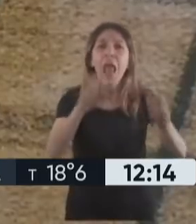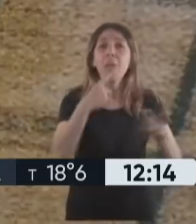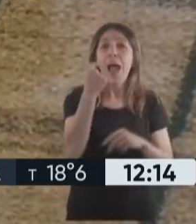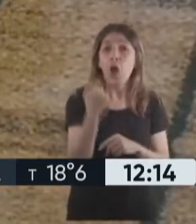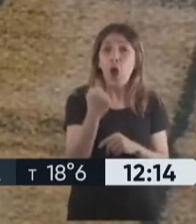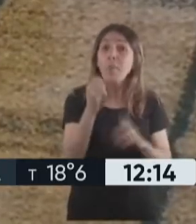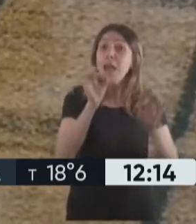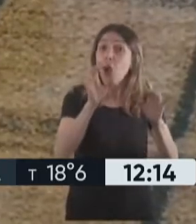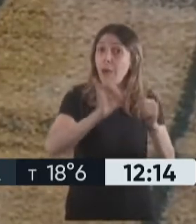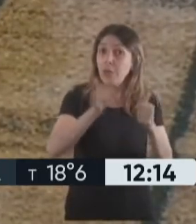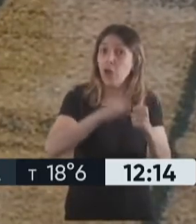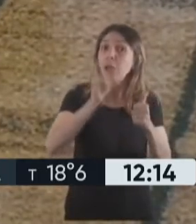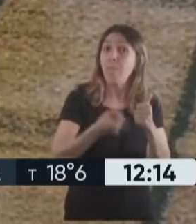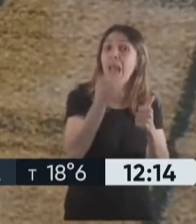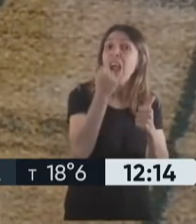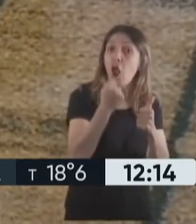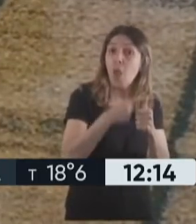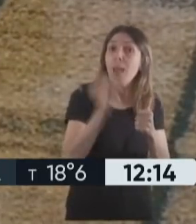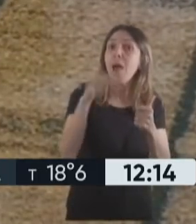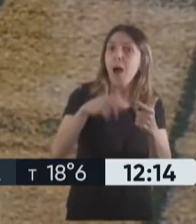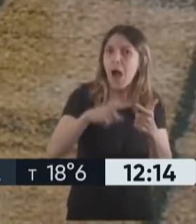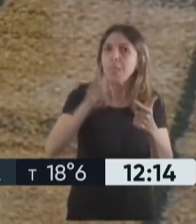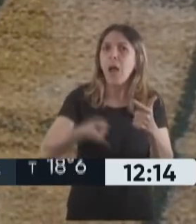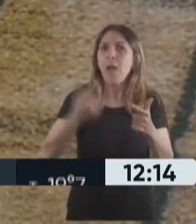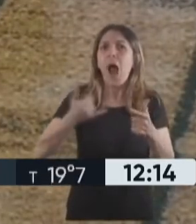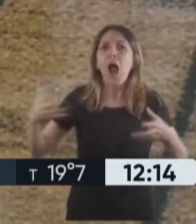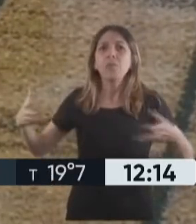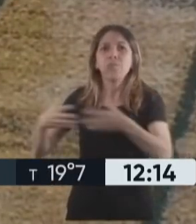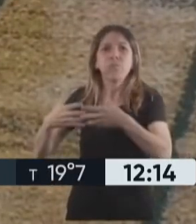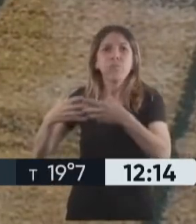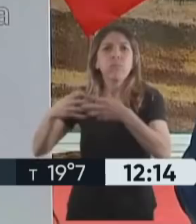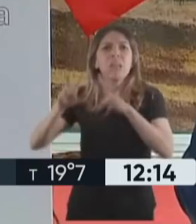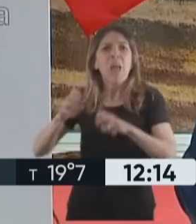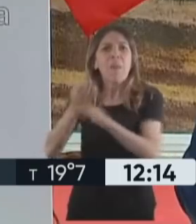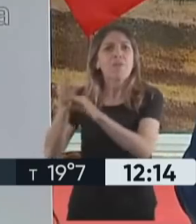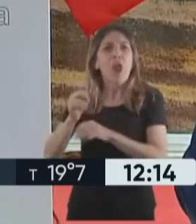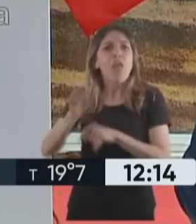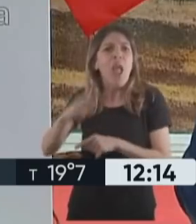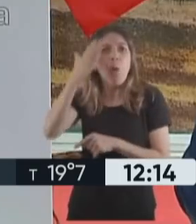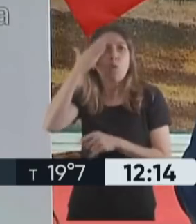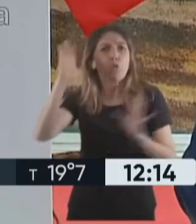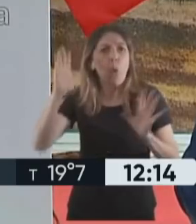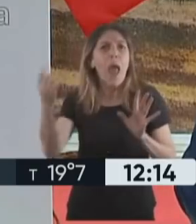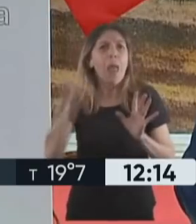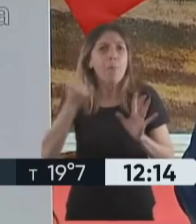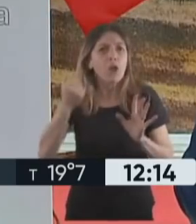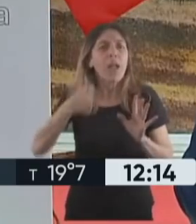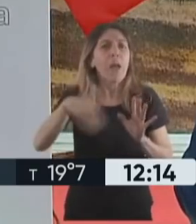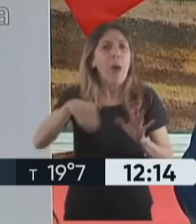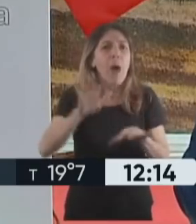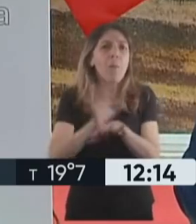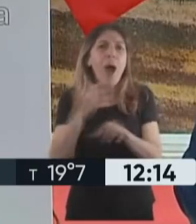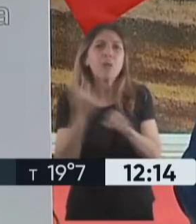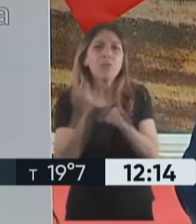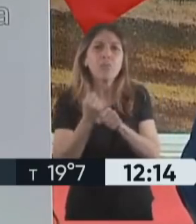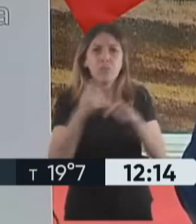solamente en económicos también lo he dicho anteriormente venimos con una delegación cultural importante que vamos a tener una actividad hoy